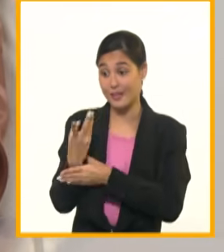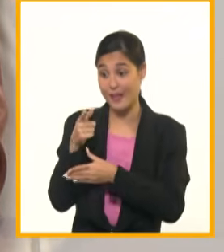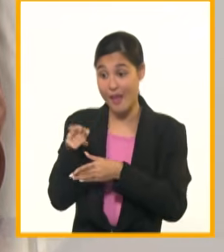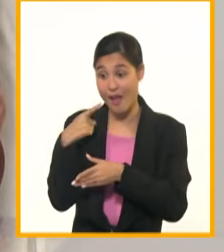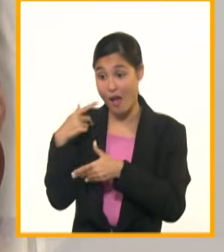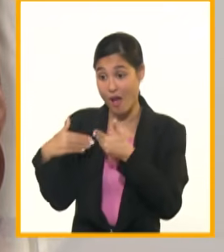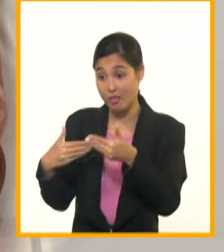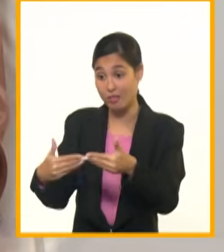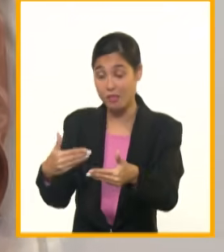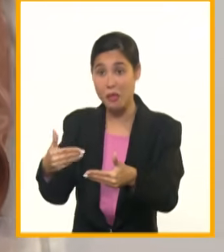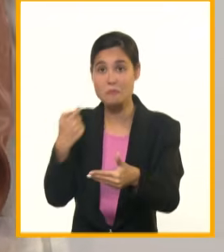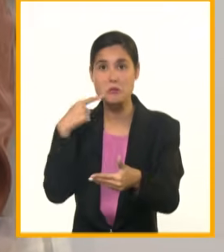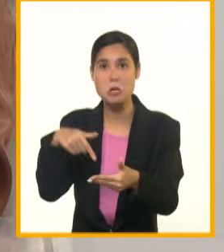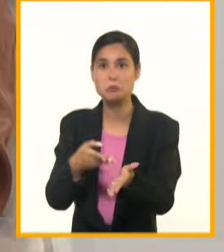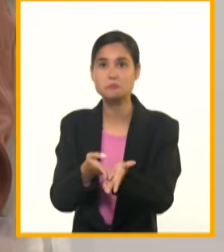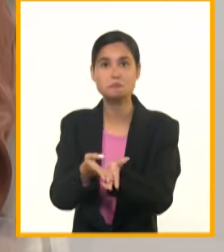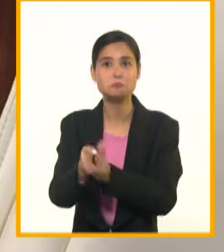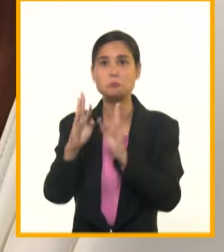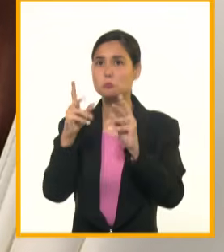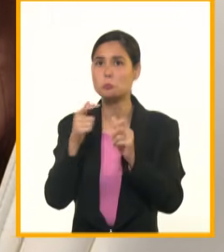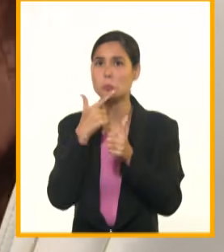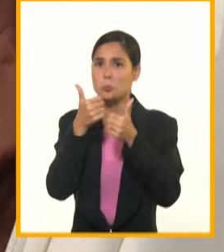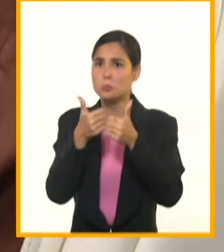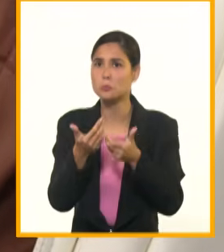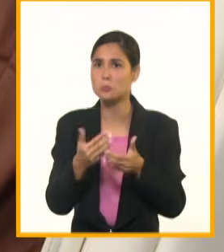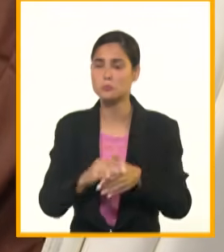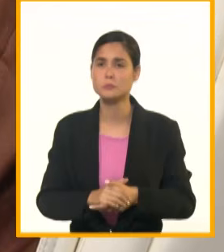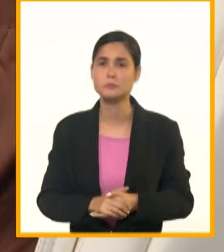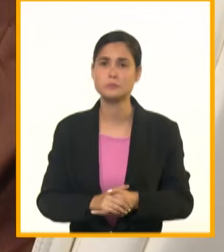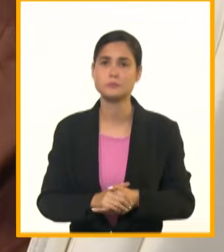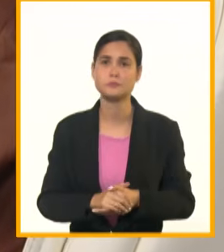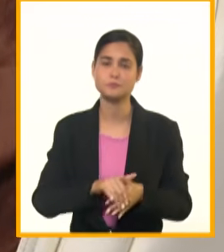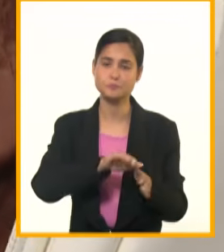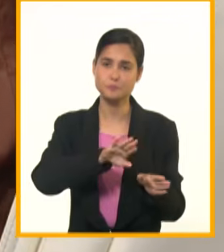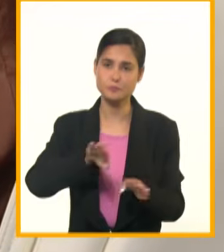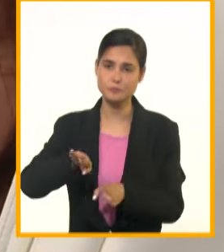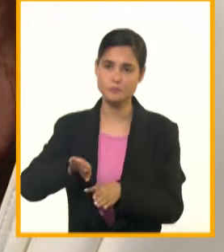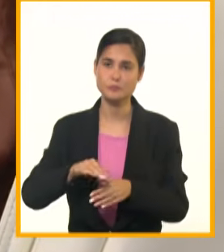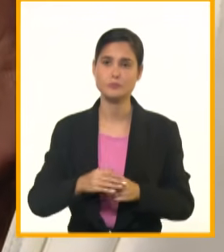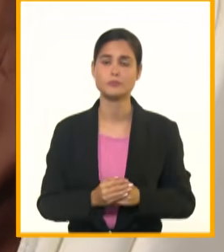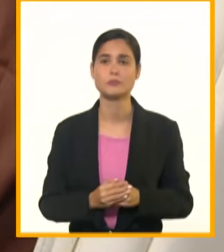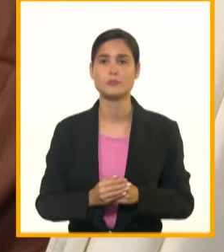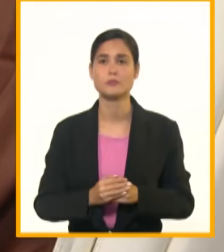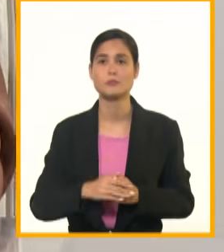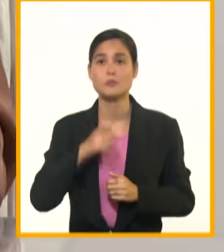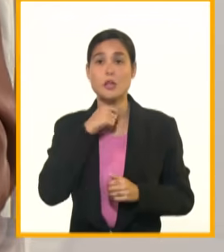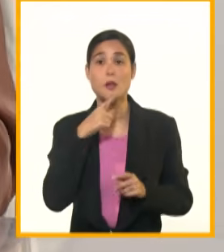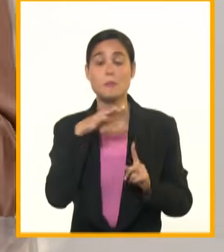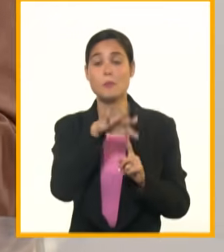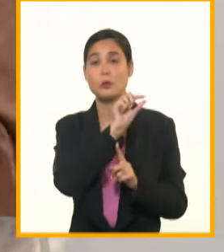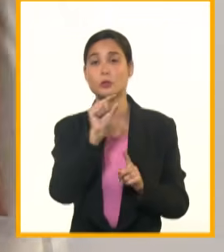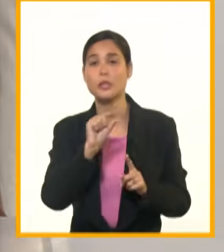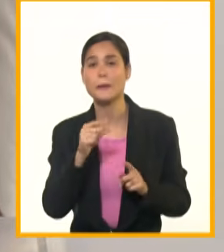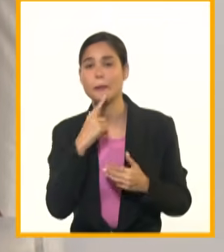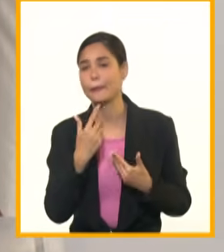tenido un resultado. Y bueno, hemos estado trabajando con prioridad temas como el grano, al igual que Mayabeque,